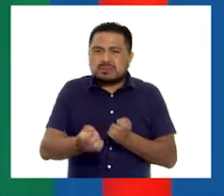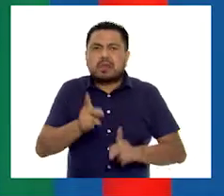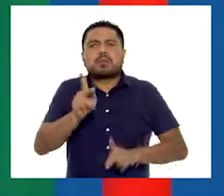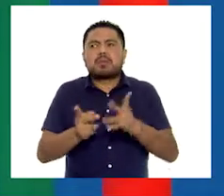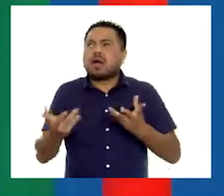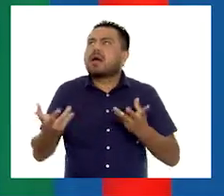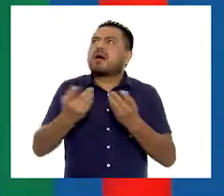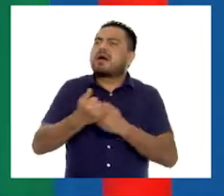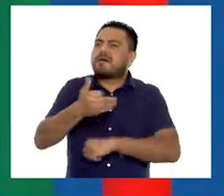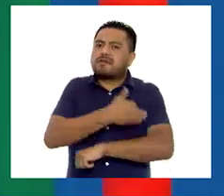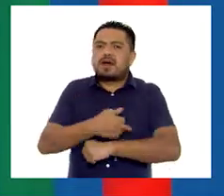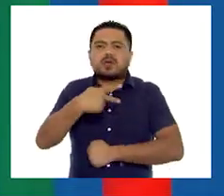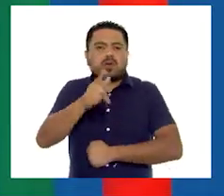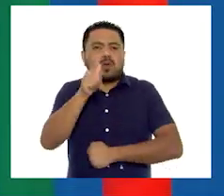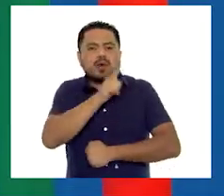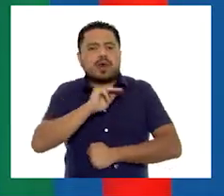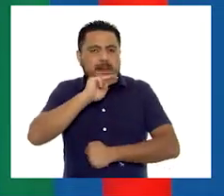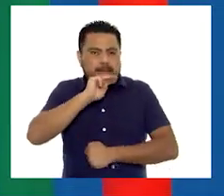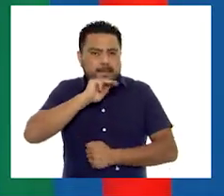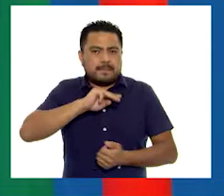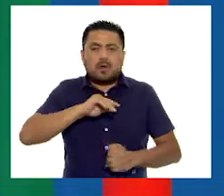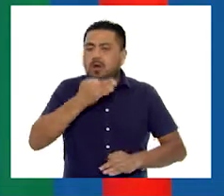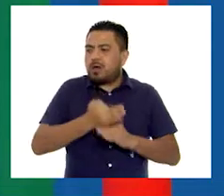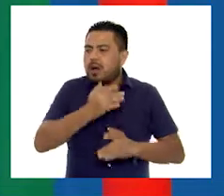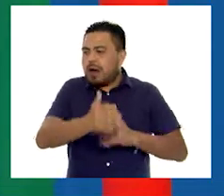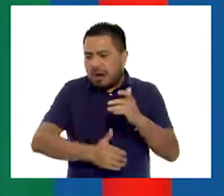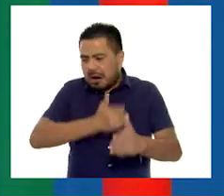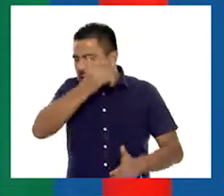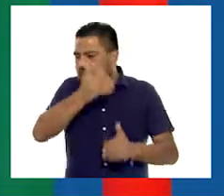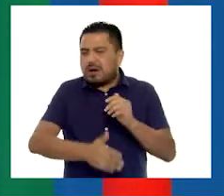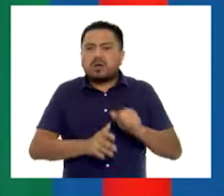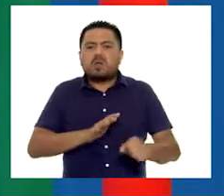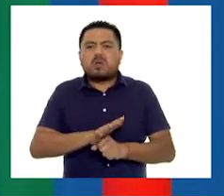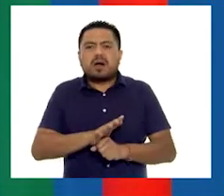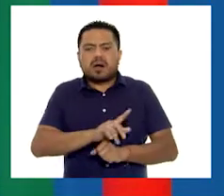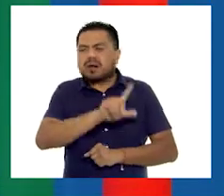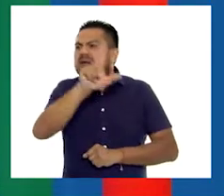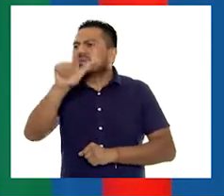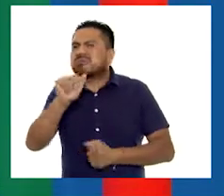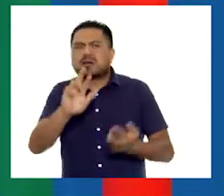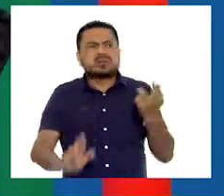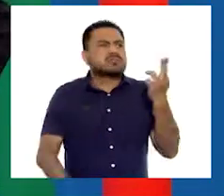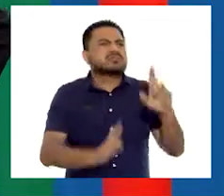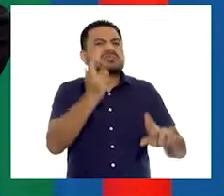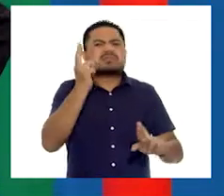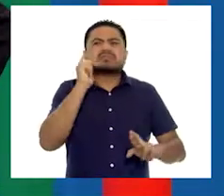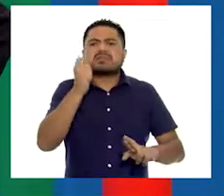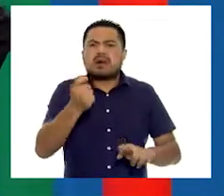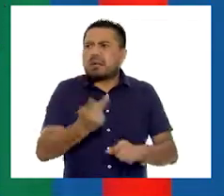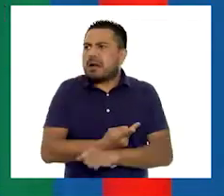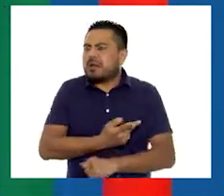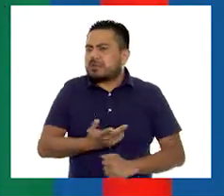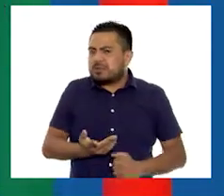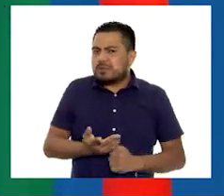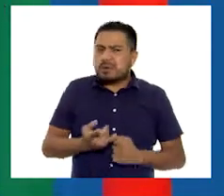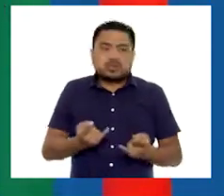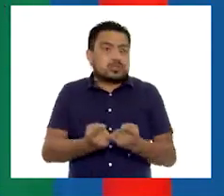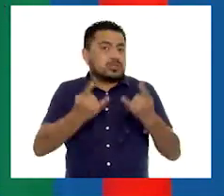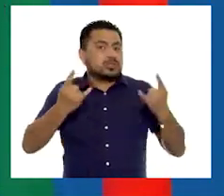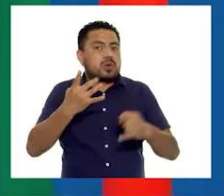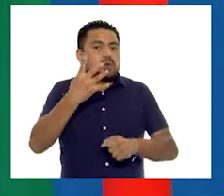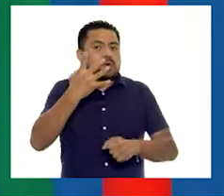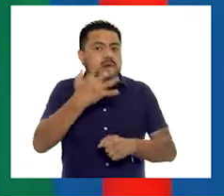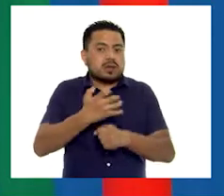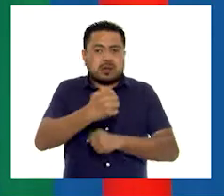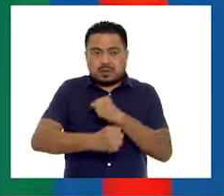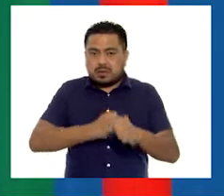platica con tu familia en tu lengua materna. Por hoy hemos terminado con ¿y después de la revolución, qué pasó? Historia de